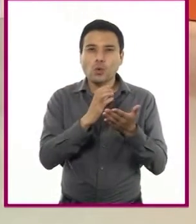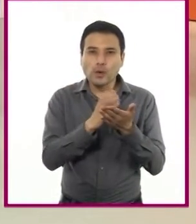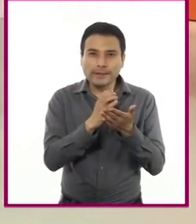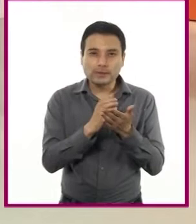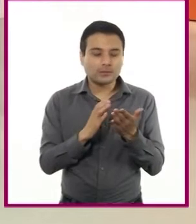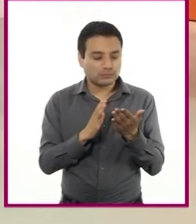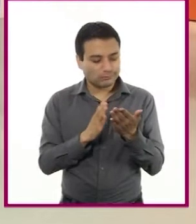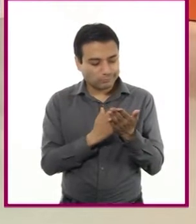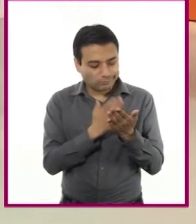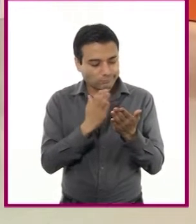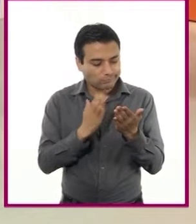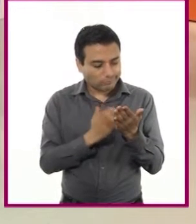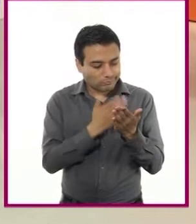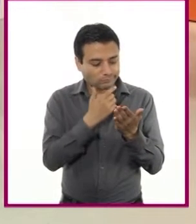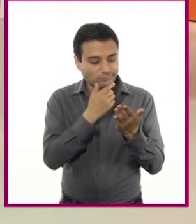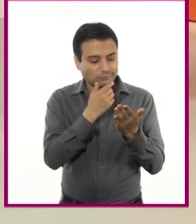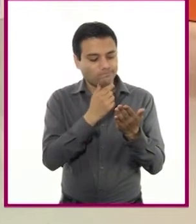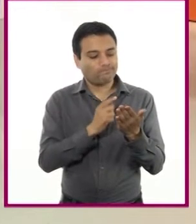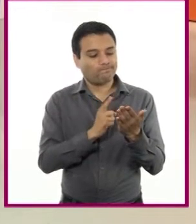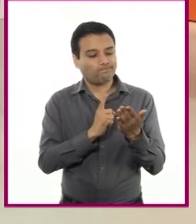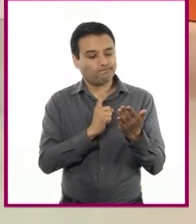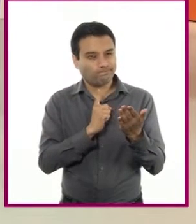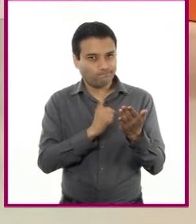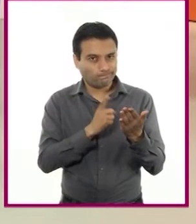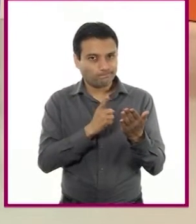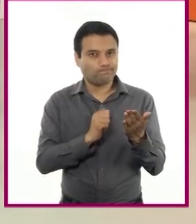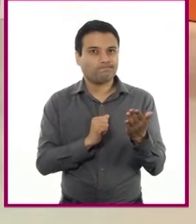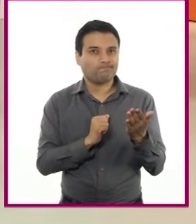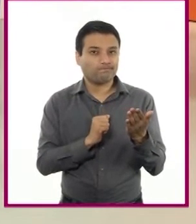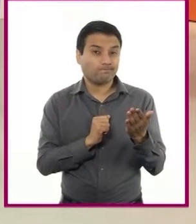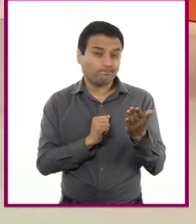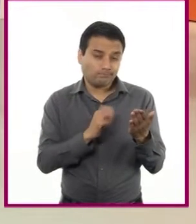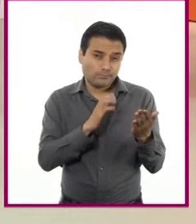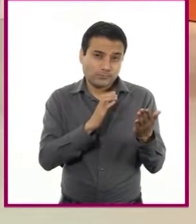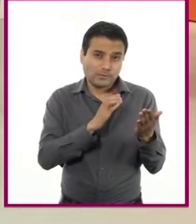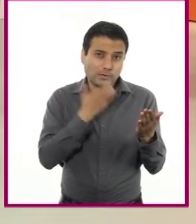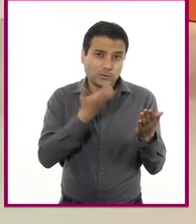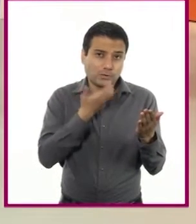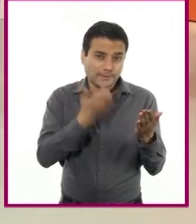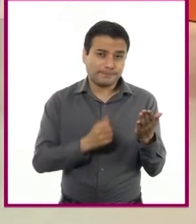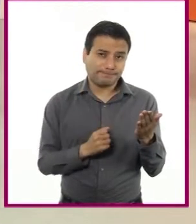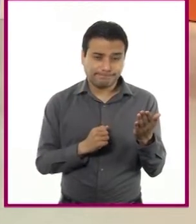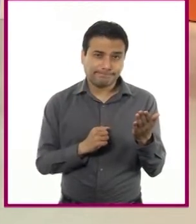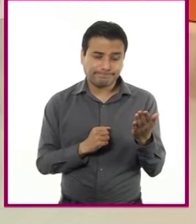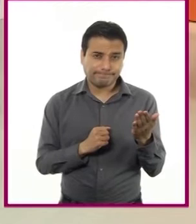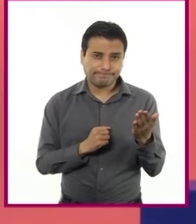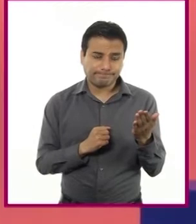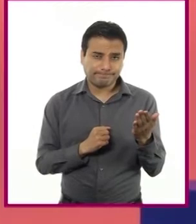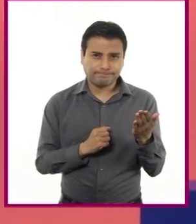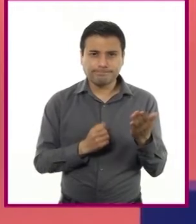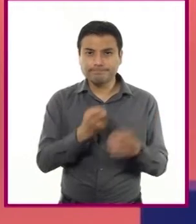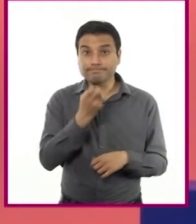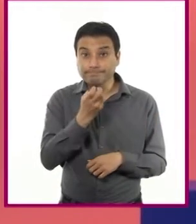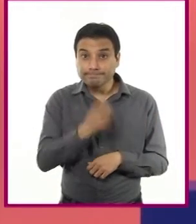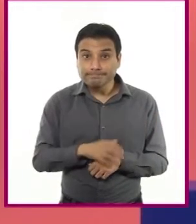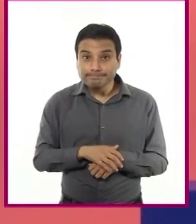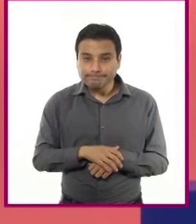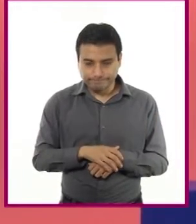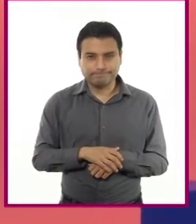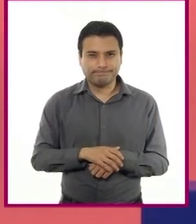regresar a la información que hemos recopilado a través del tiempo. Y esto implica